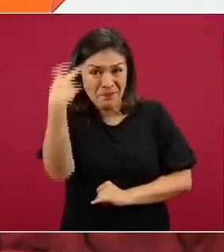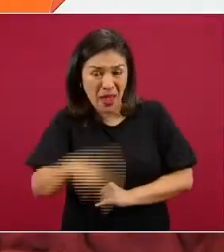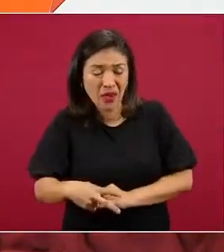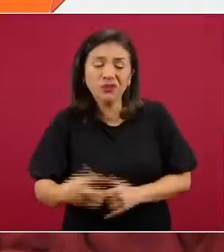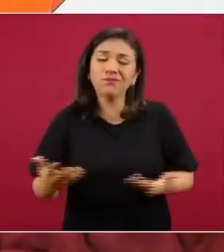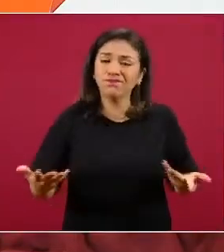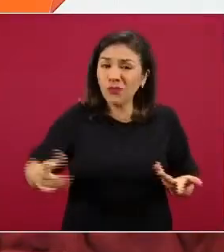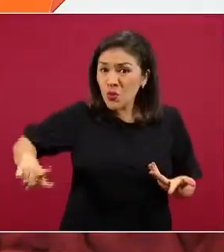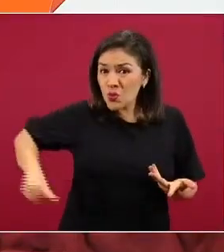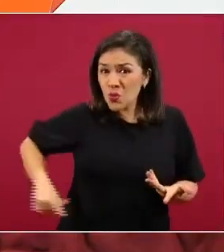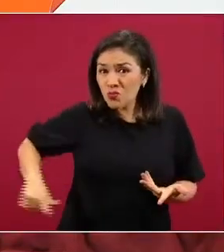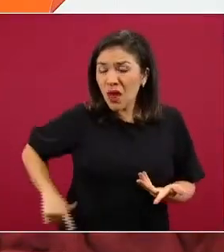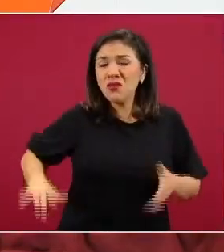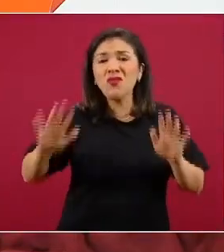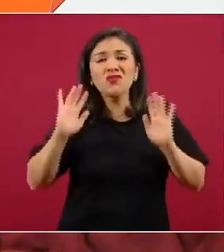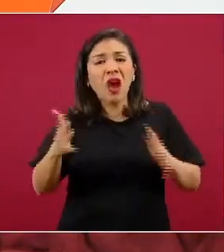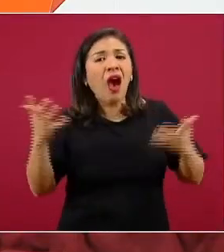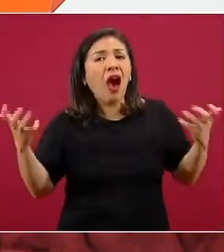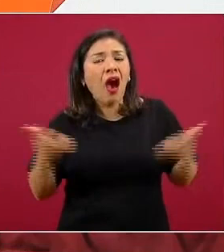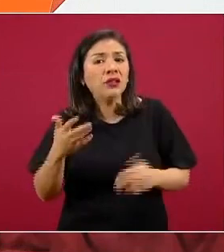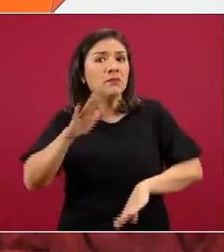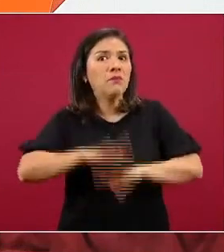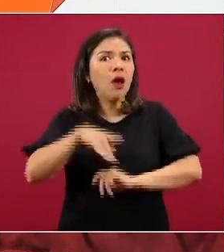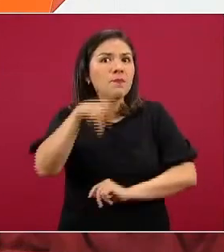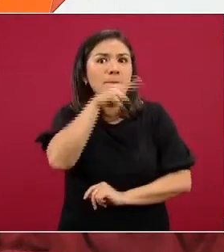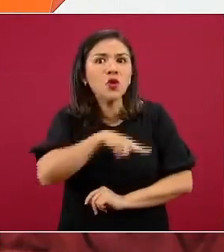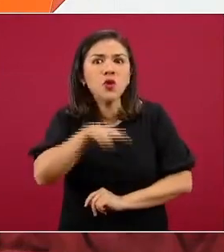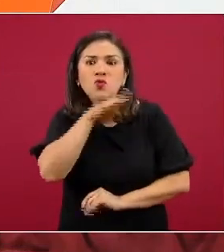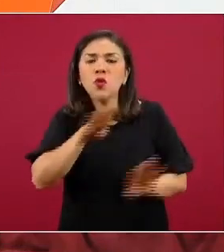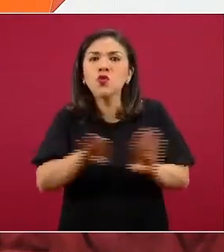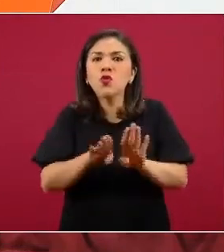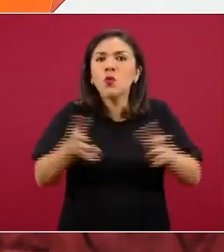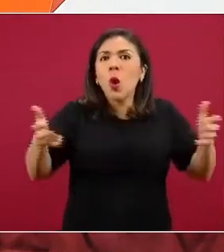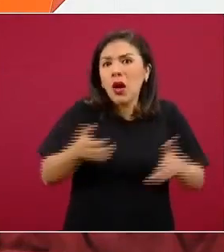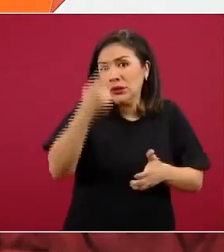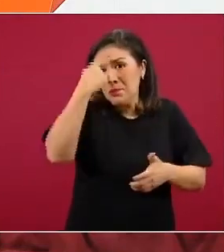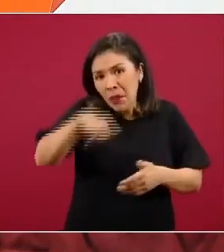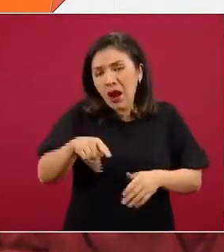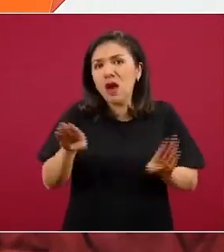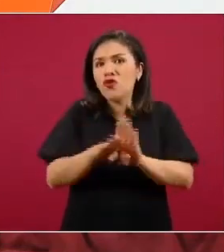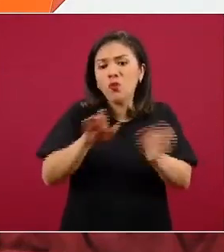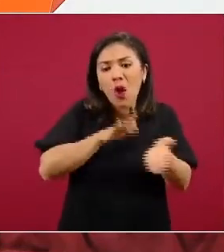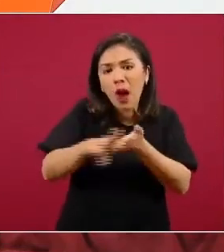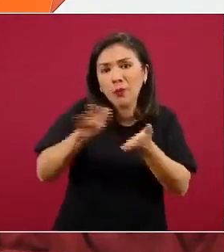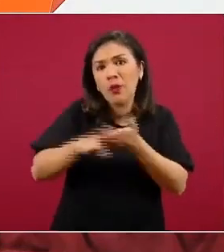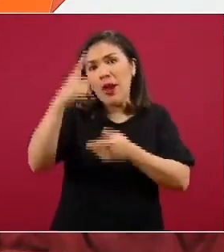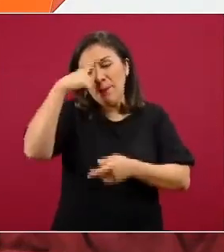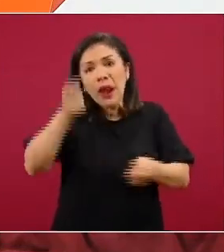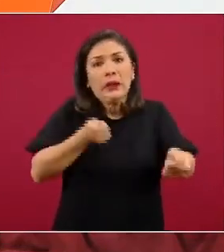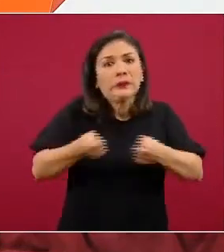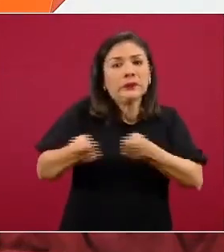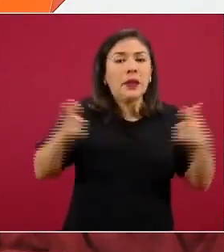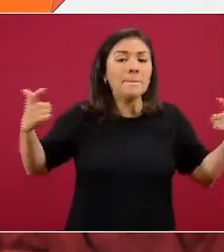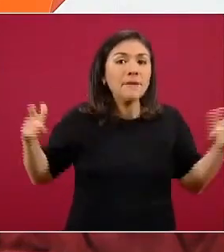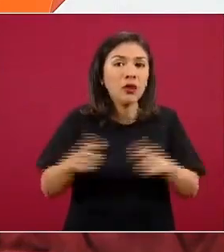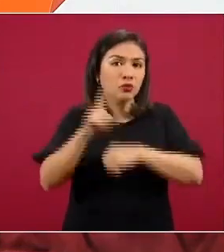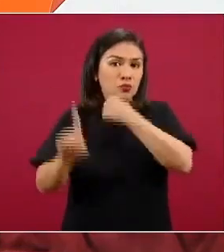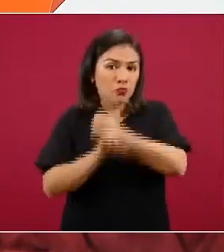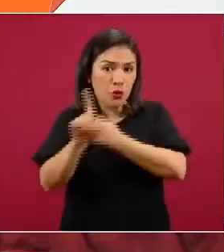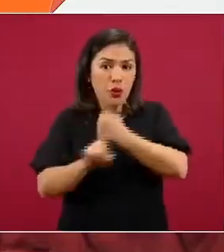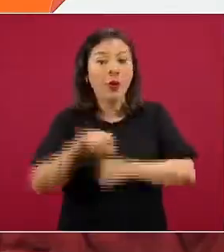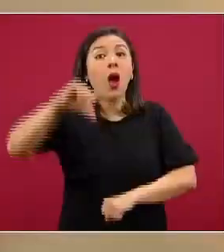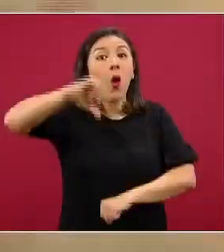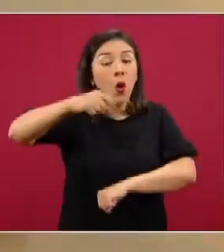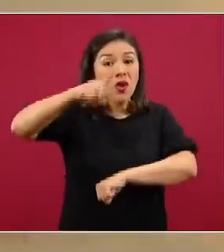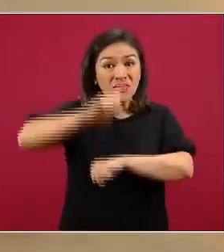México el gobierno ha estado preocupado y ocupado para tener una serie de estrategias para disminuir. La viñeta del